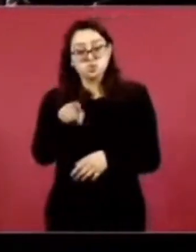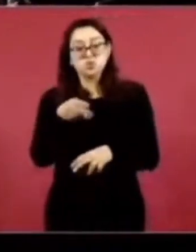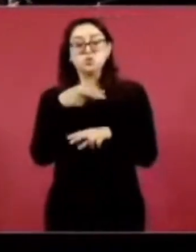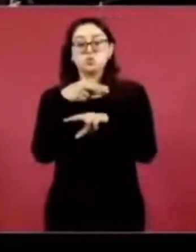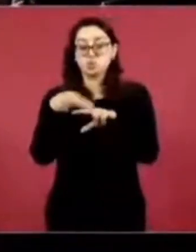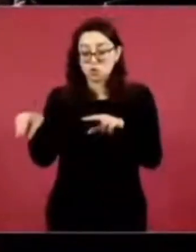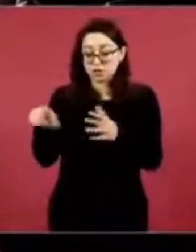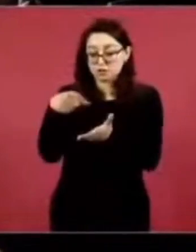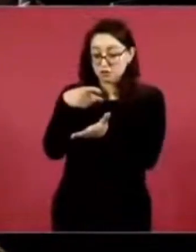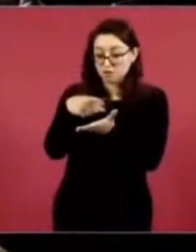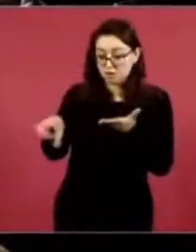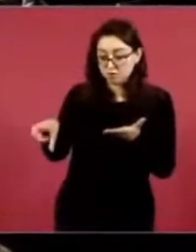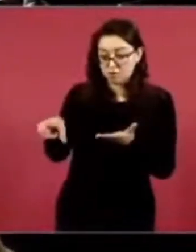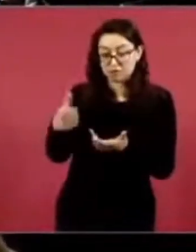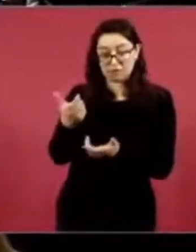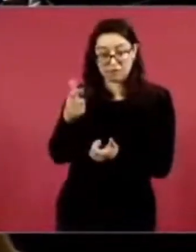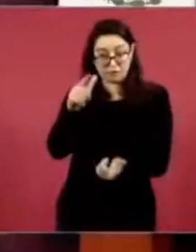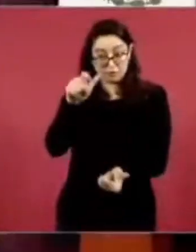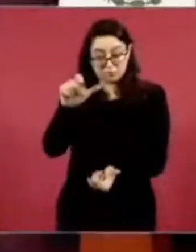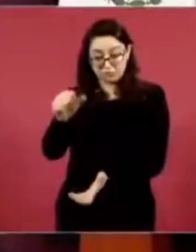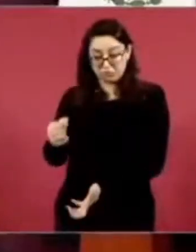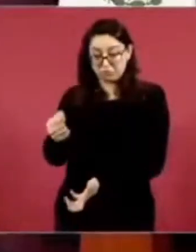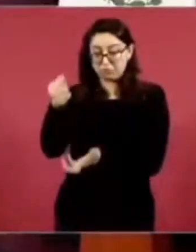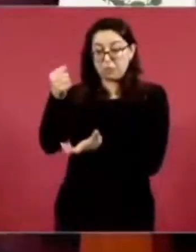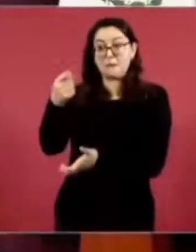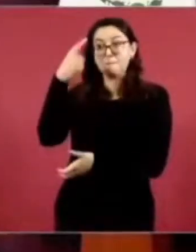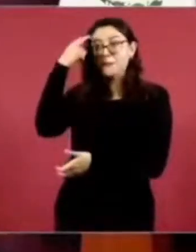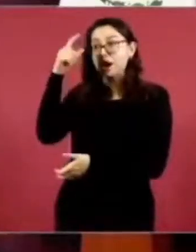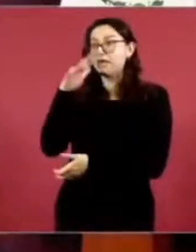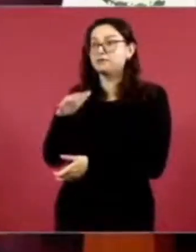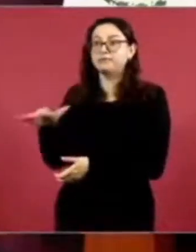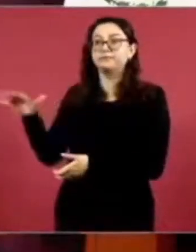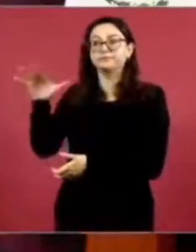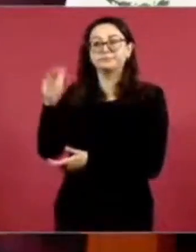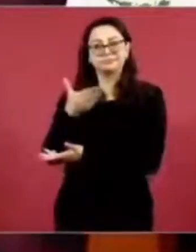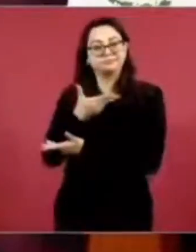a quienes más lo necesitan no